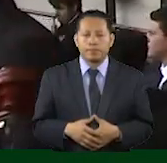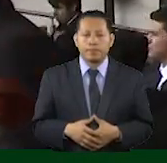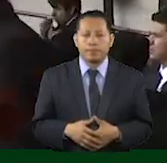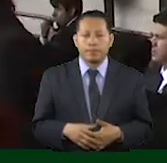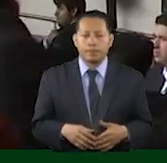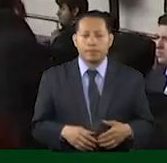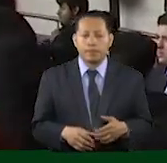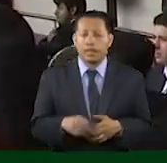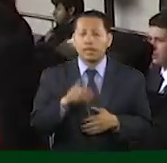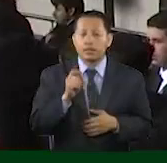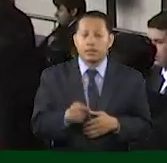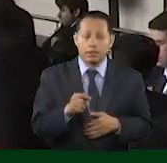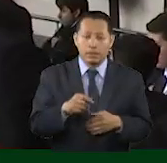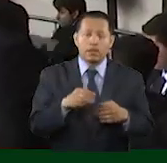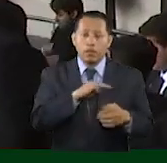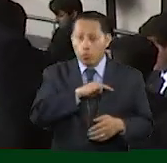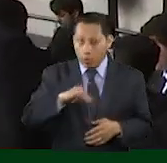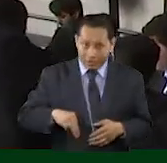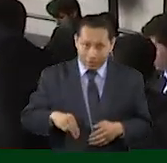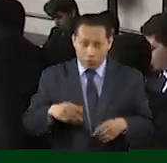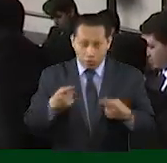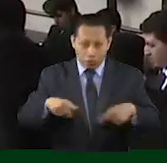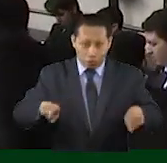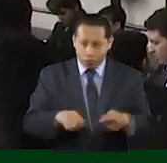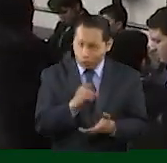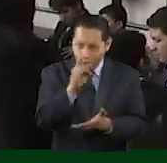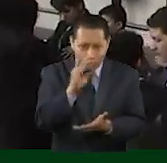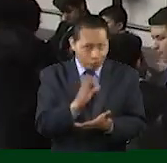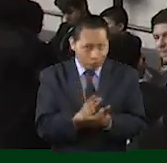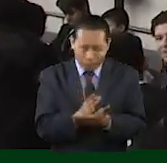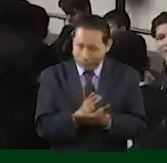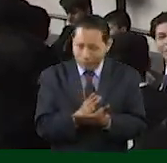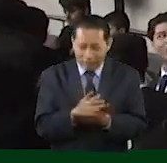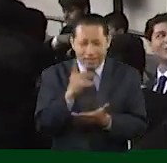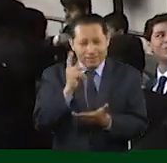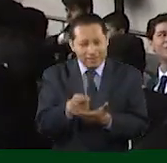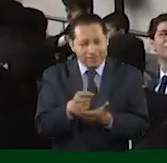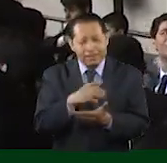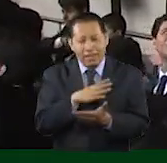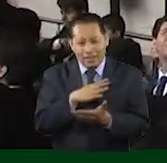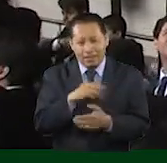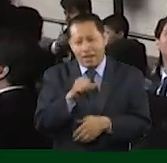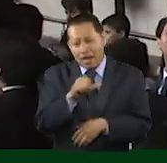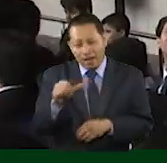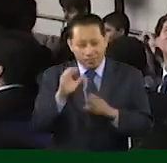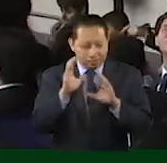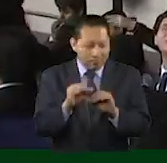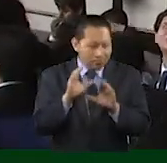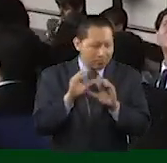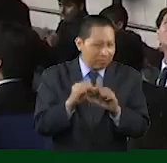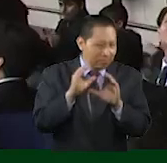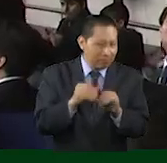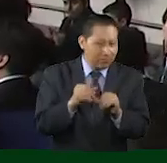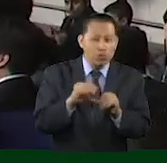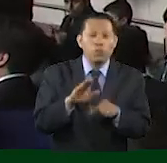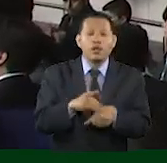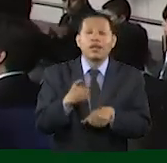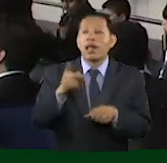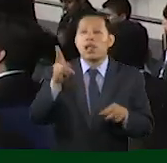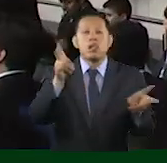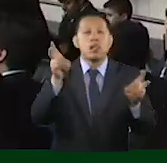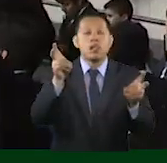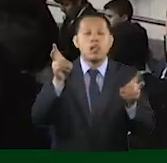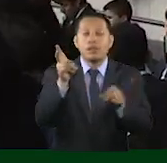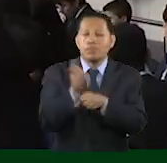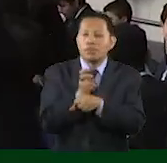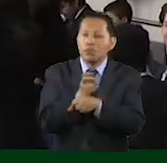Es la única orquesta municipal y la única orquesta que crea a los músicos. No importamos de a nadie de otro